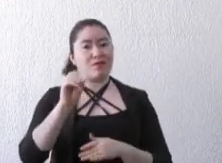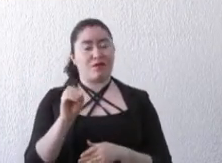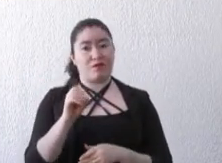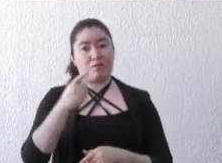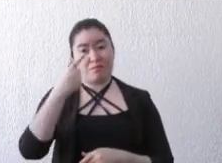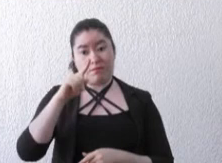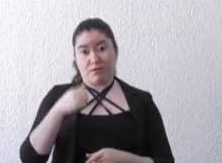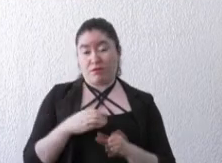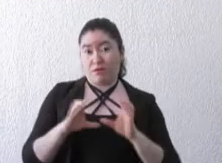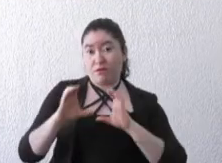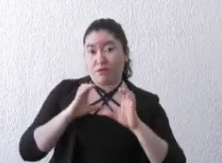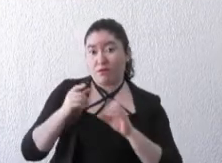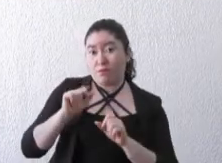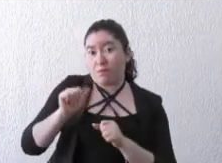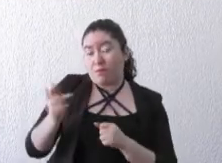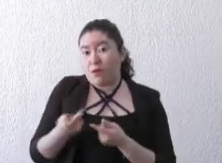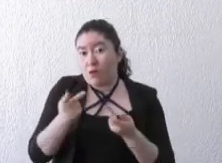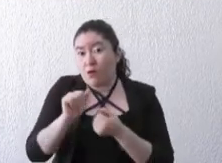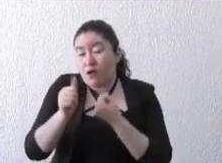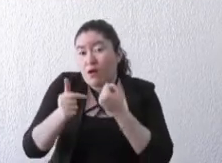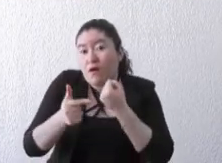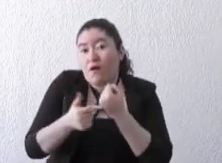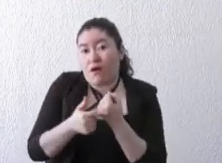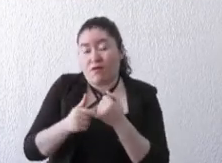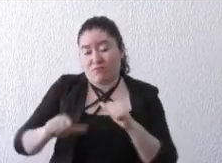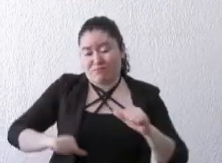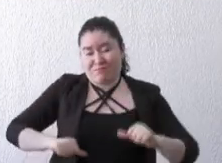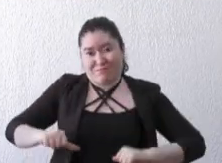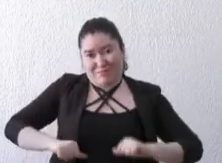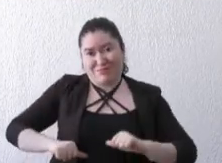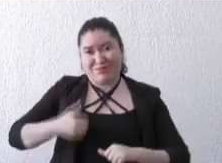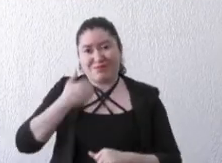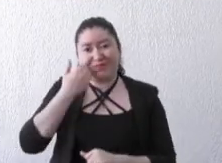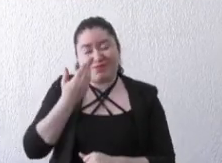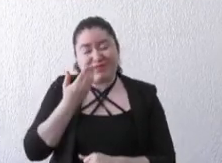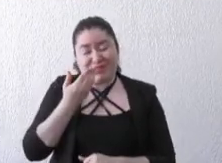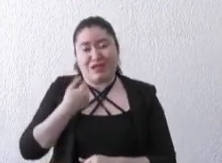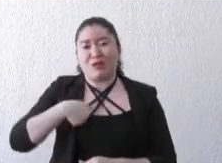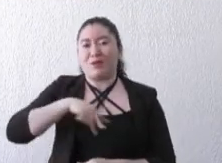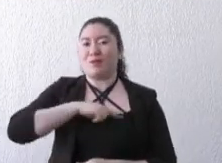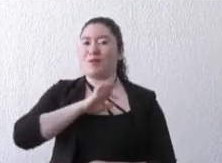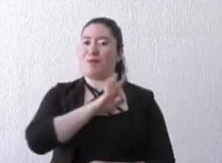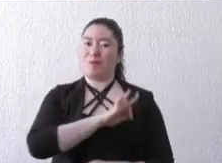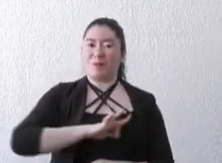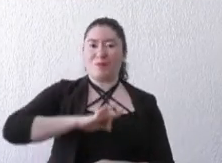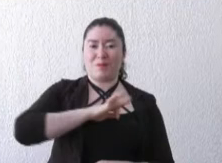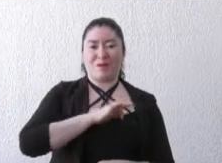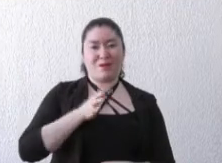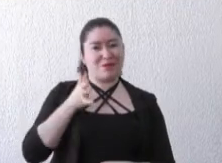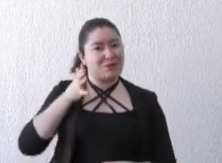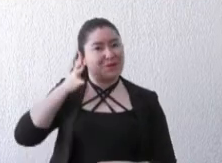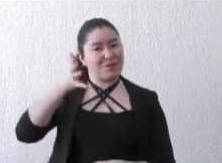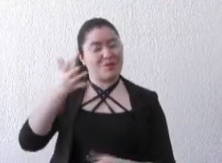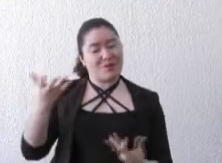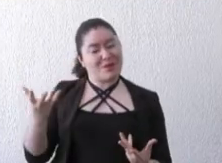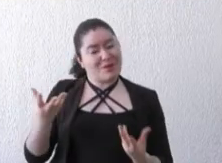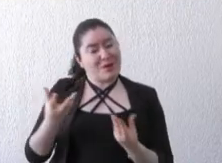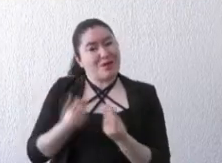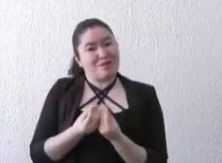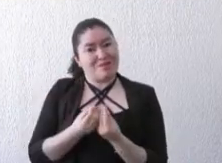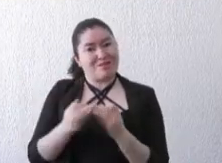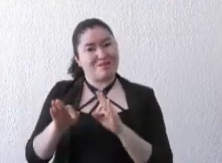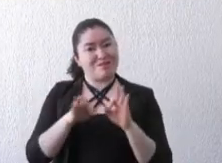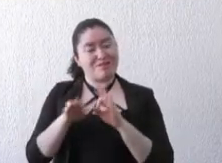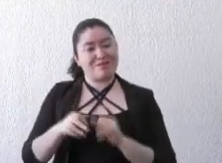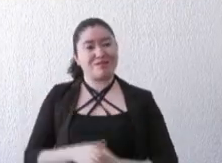interés de alguna actividad en particular. Y estaremos felices de que ya podamos conocernos aquí pronto. ¿Qué